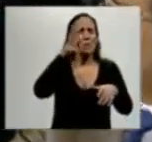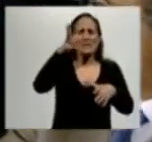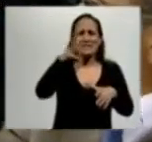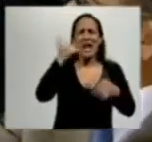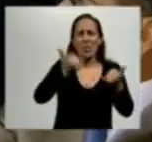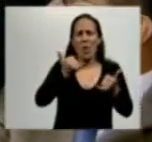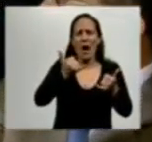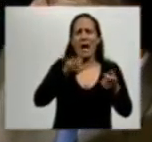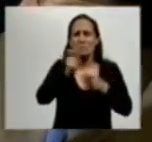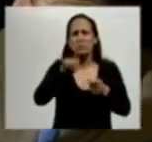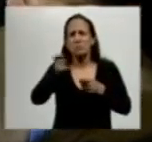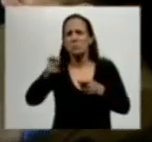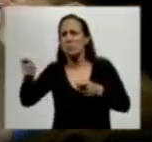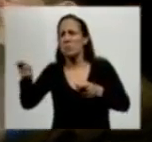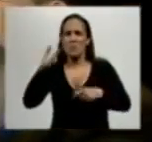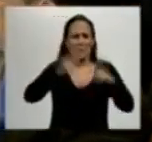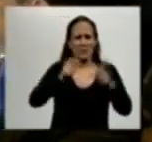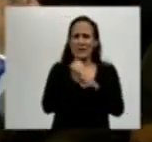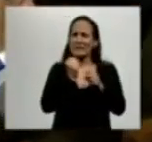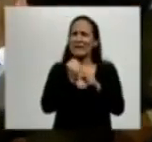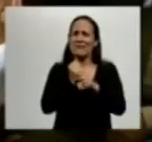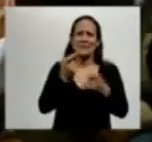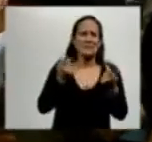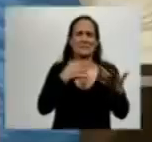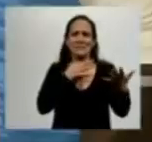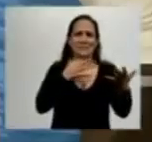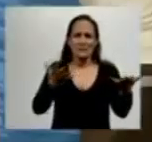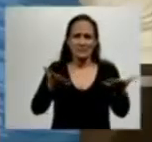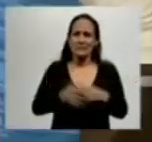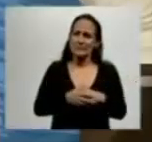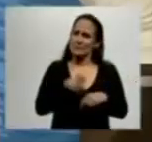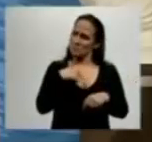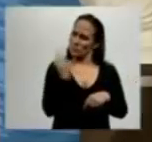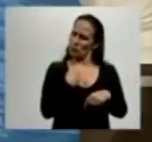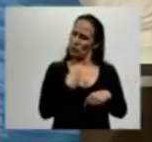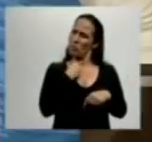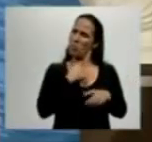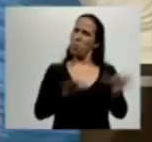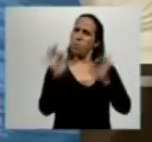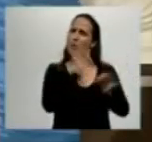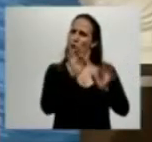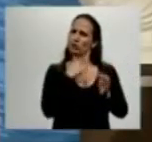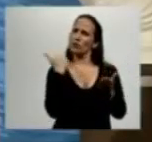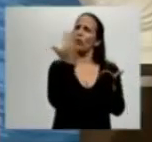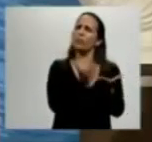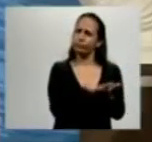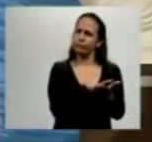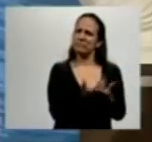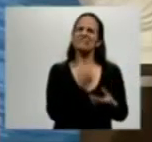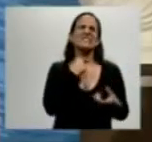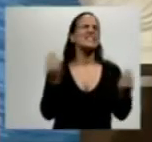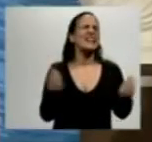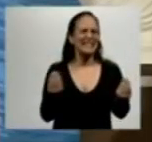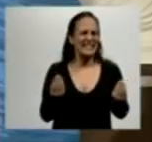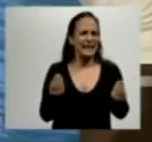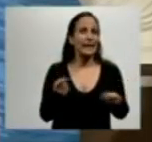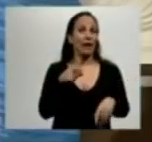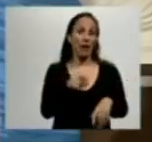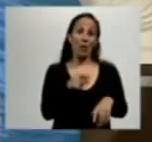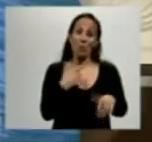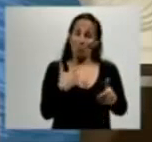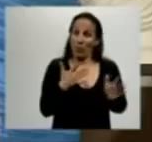a presentar un proyecto que va a intentar, porque vuelvo a decir, puede uno tener el